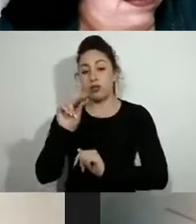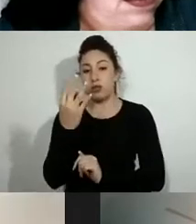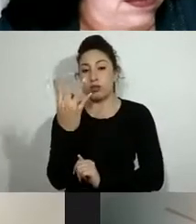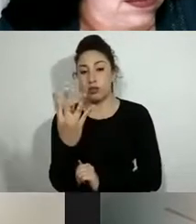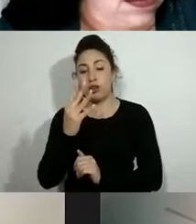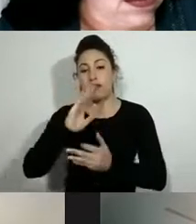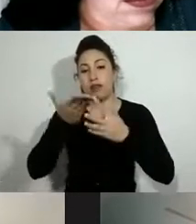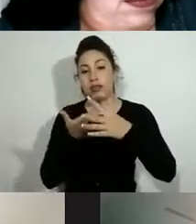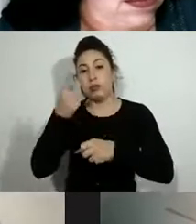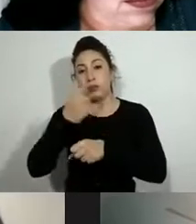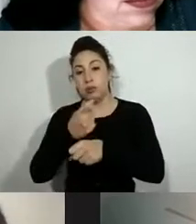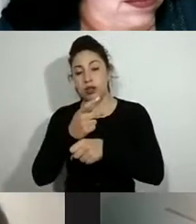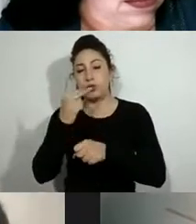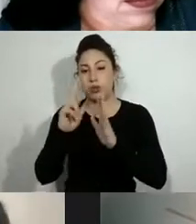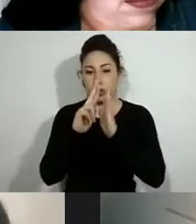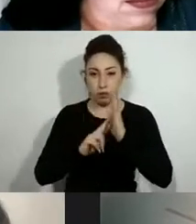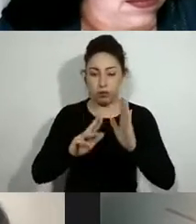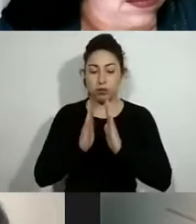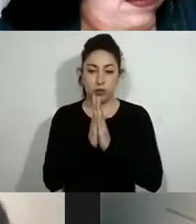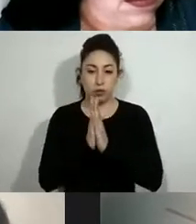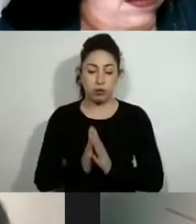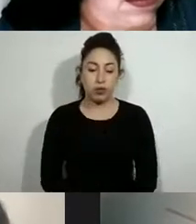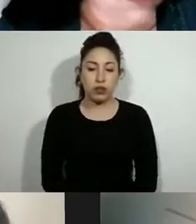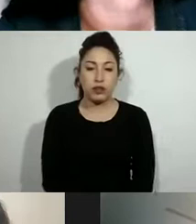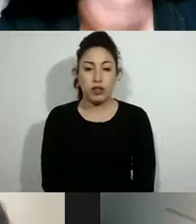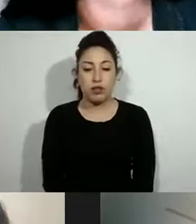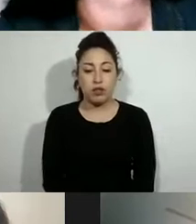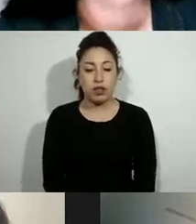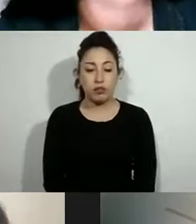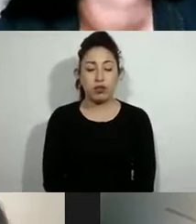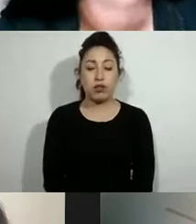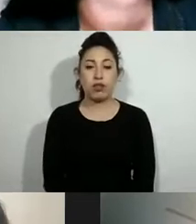fracción primera del reglamento. Si es tan amable, presidente.